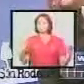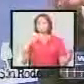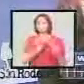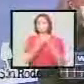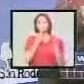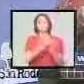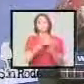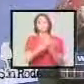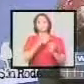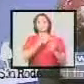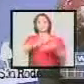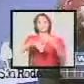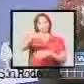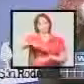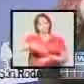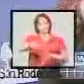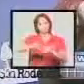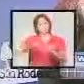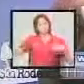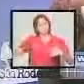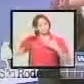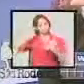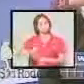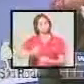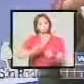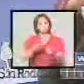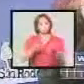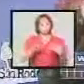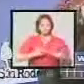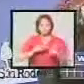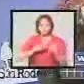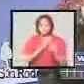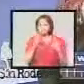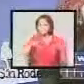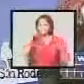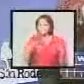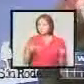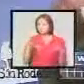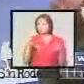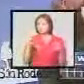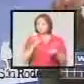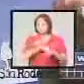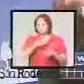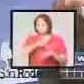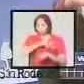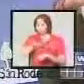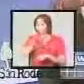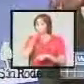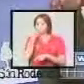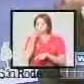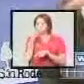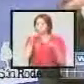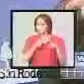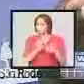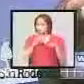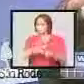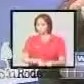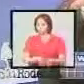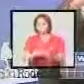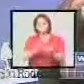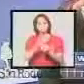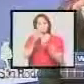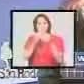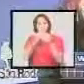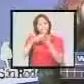corroborar que durante todo este tiempo también hemos traído diferentes temas que nos permiten a nosotros no solo conocer lo que está sucediendo, sino